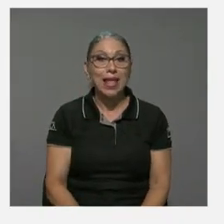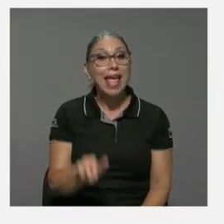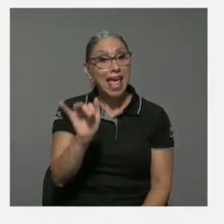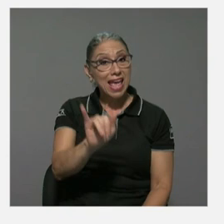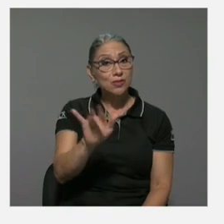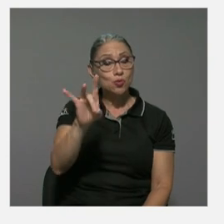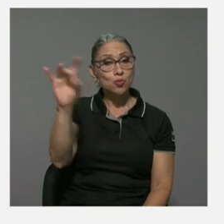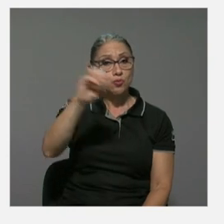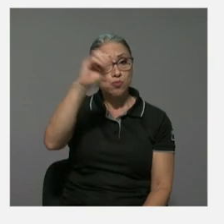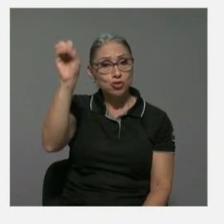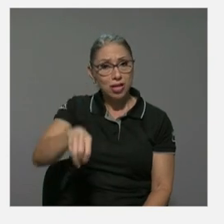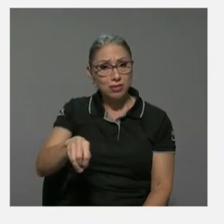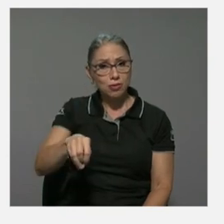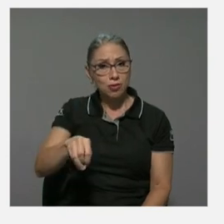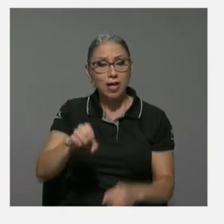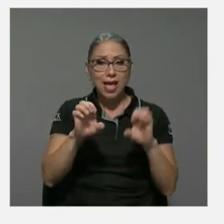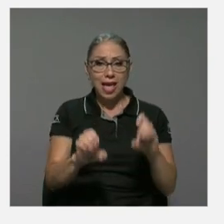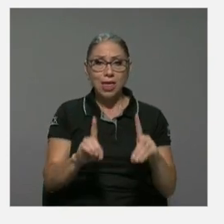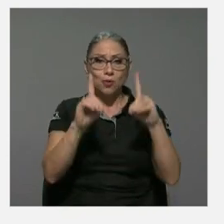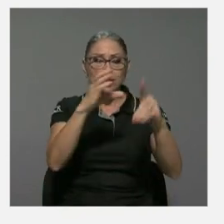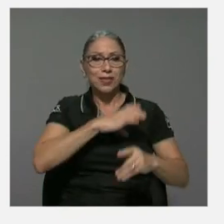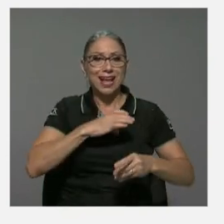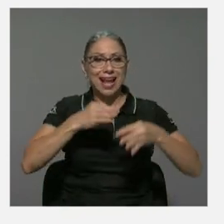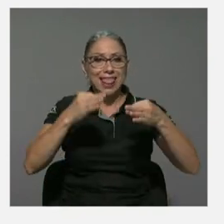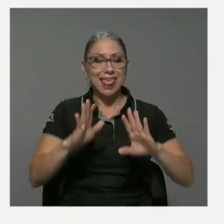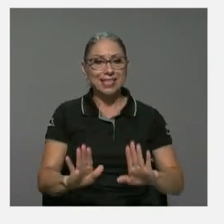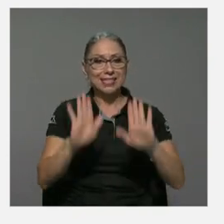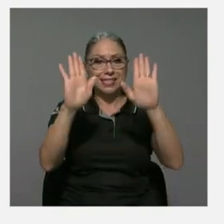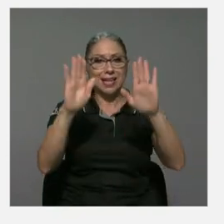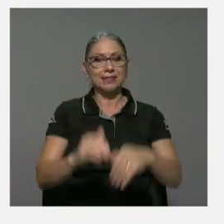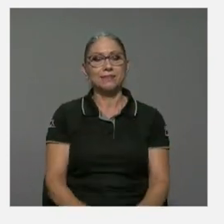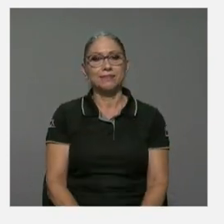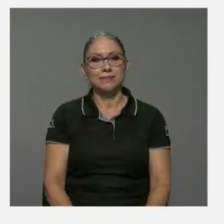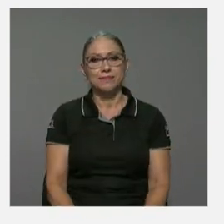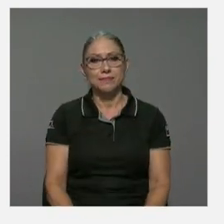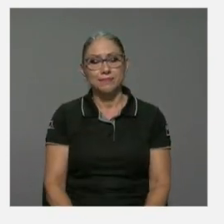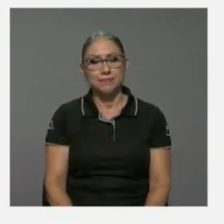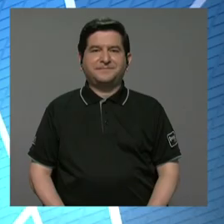Es un 8%. Educación de calidad y excelencia.